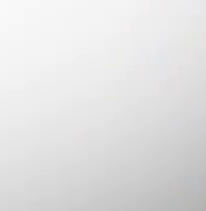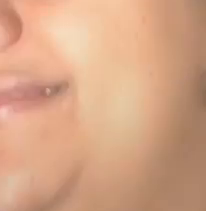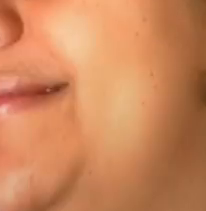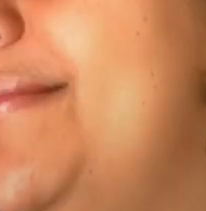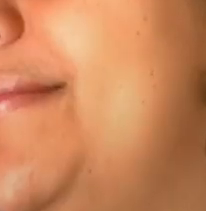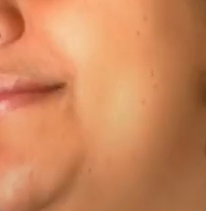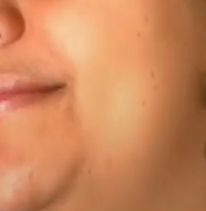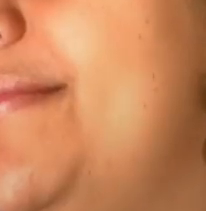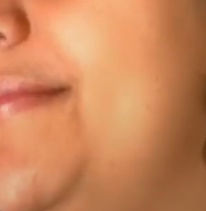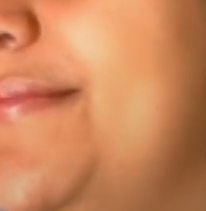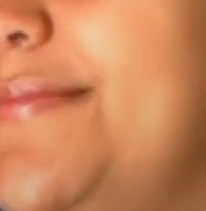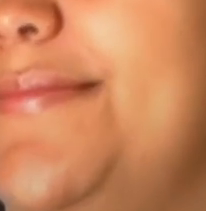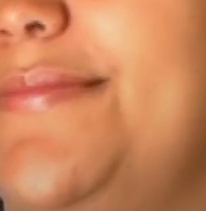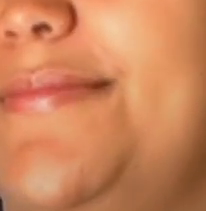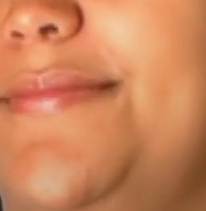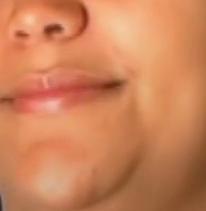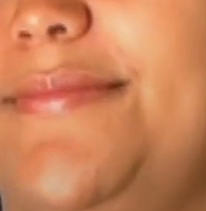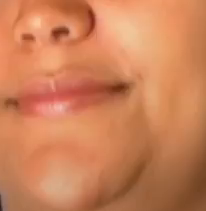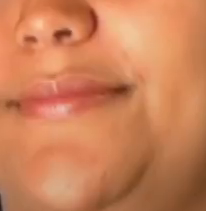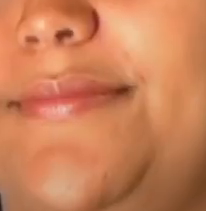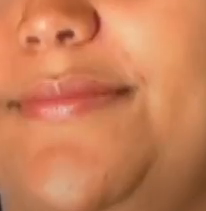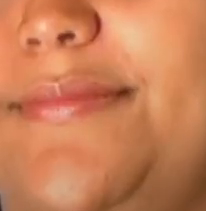mujer ah